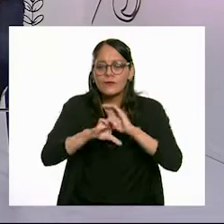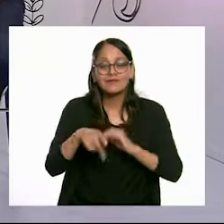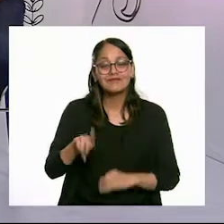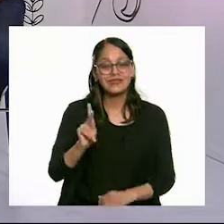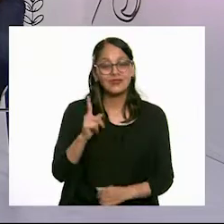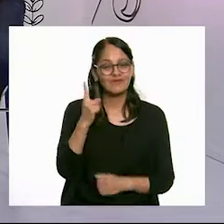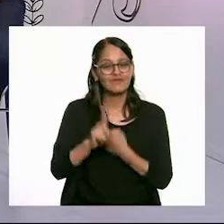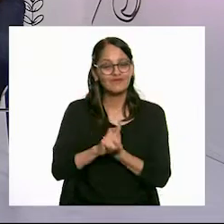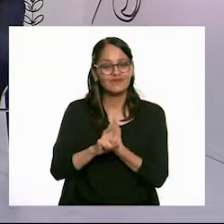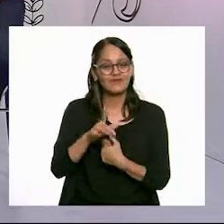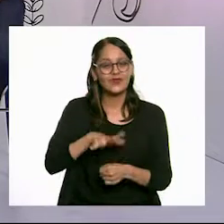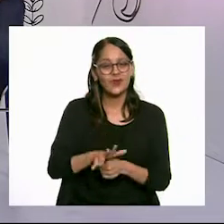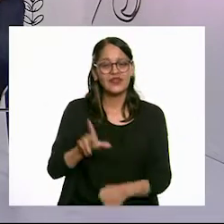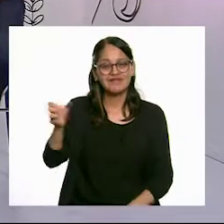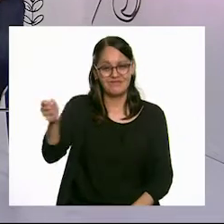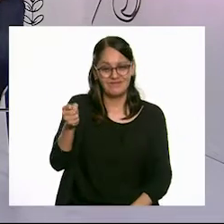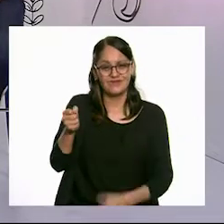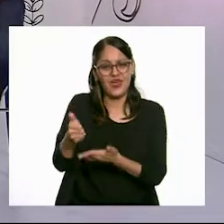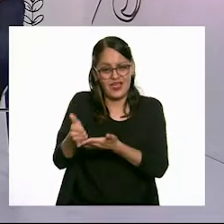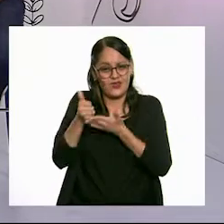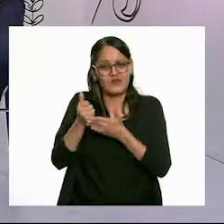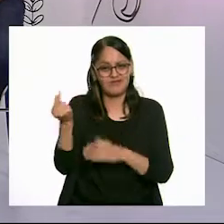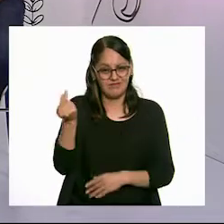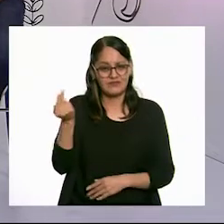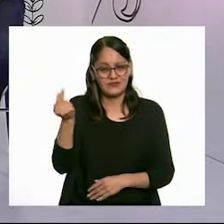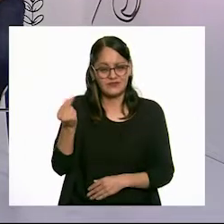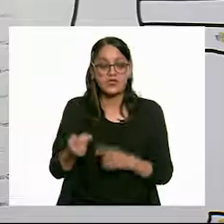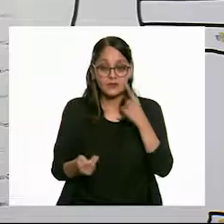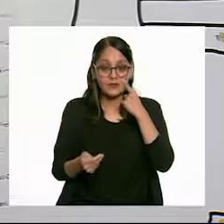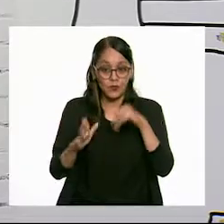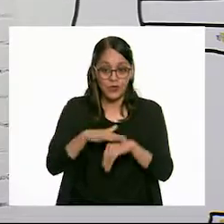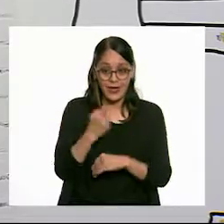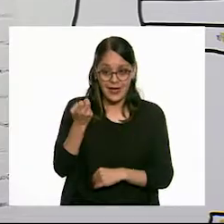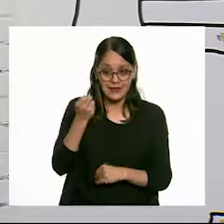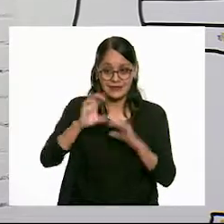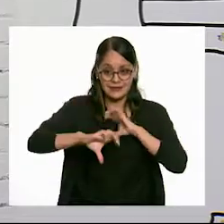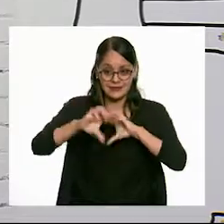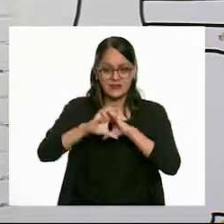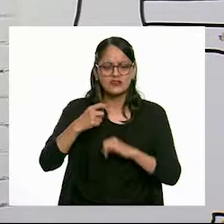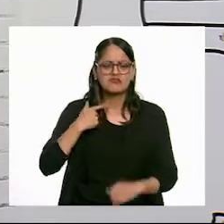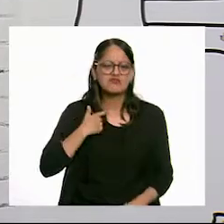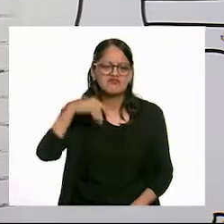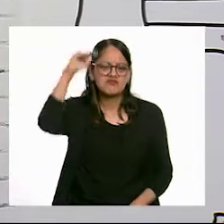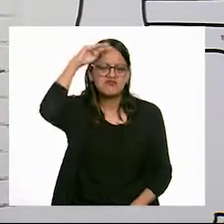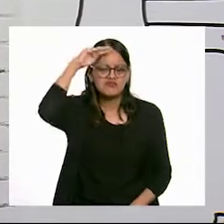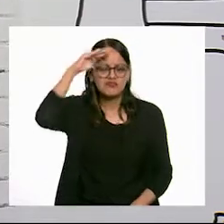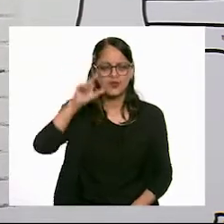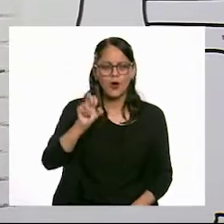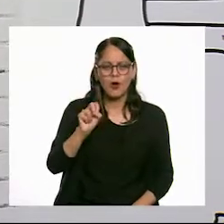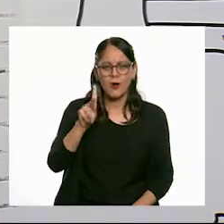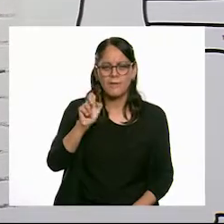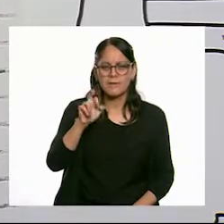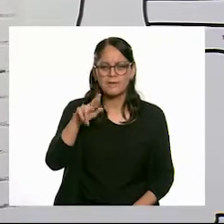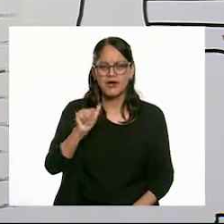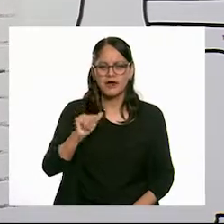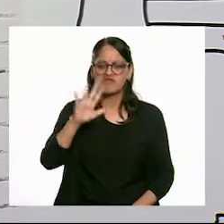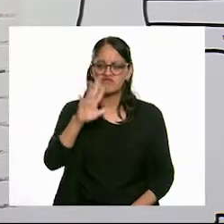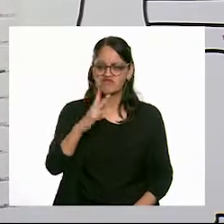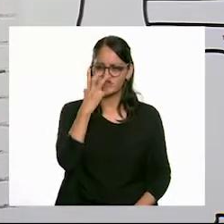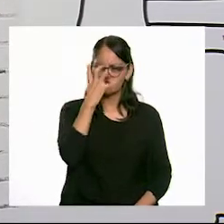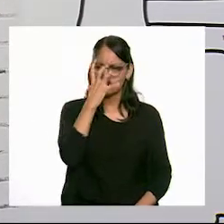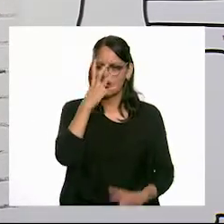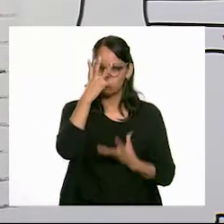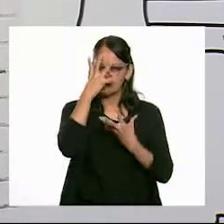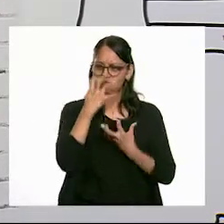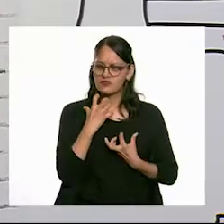Sí, necesito, porque Las Bodas de Fígaro, fíjense que les voy a contar una cosa. De pronto pensamos que la ópera es un género serio,